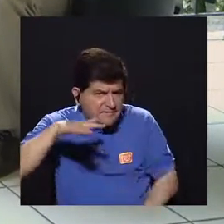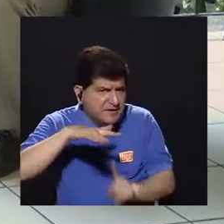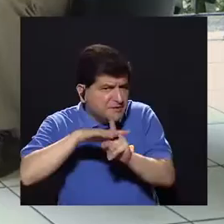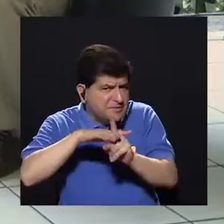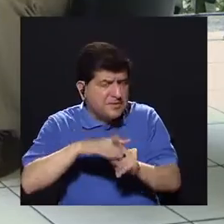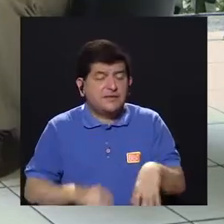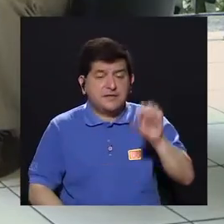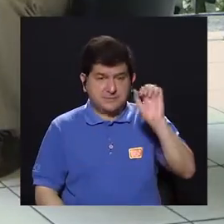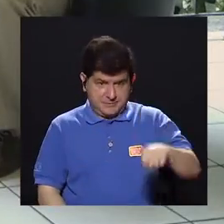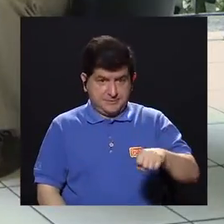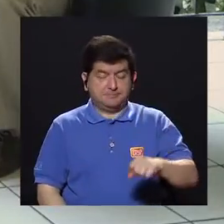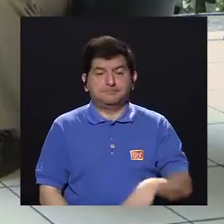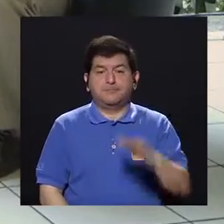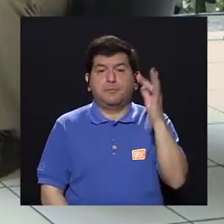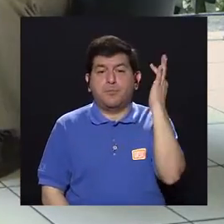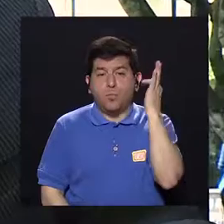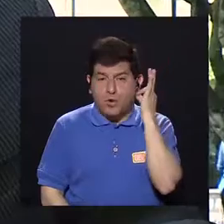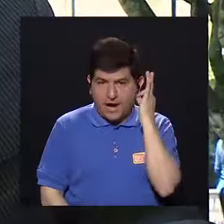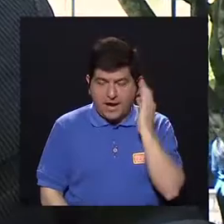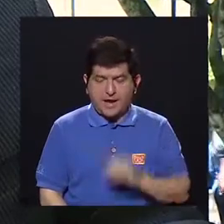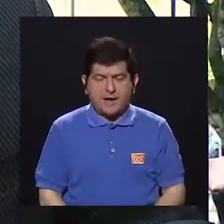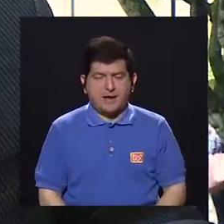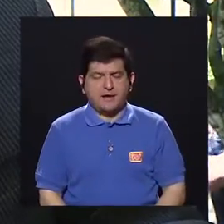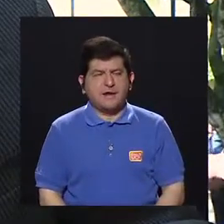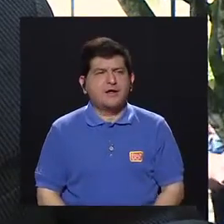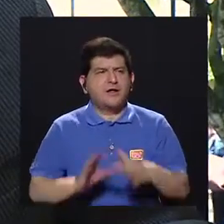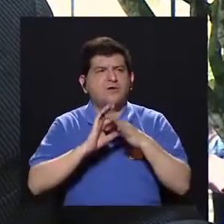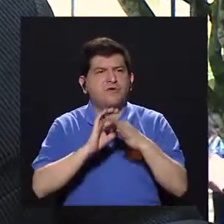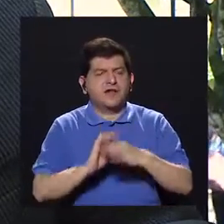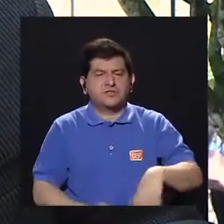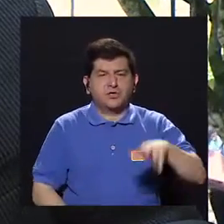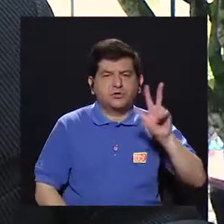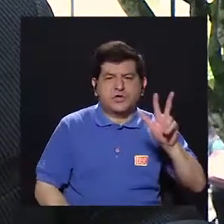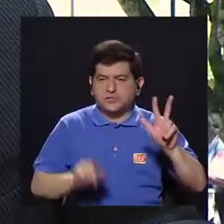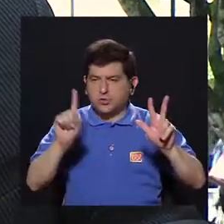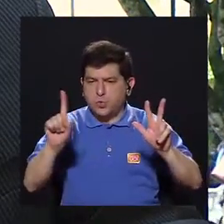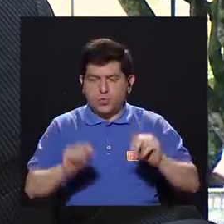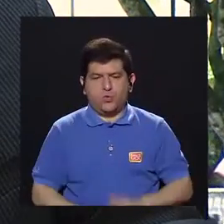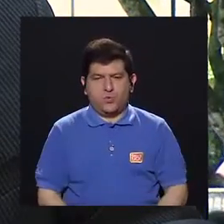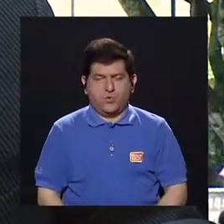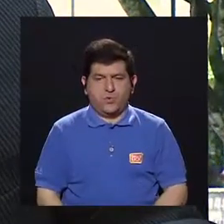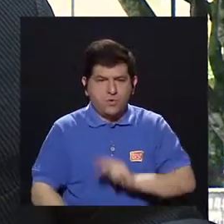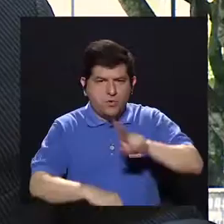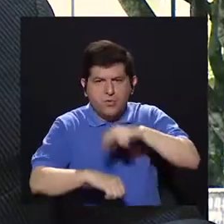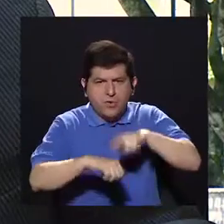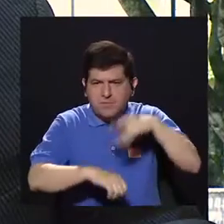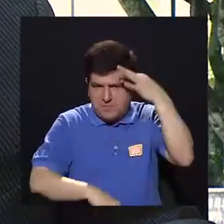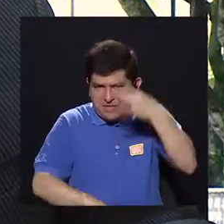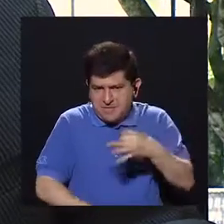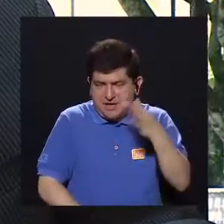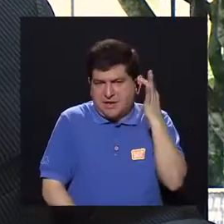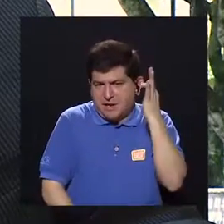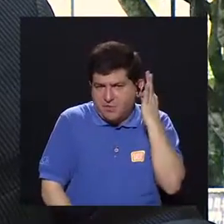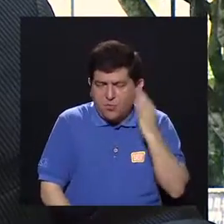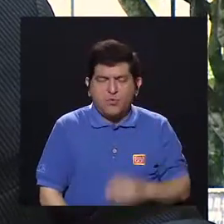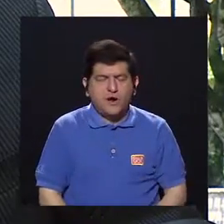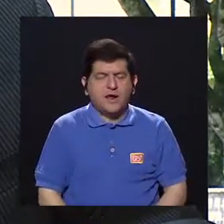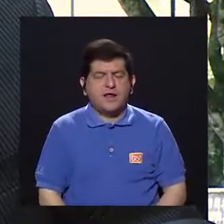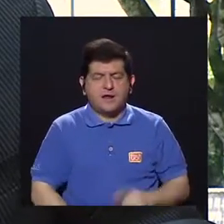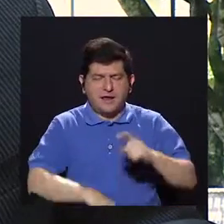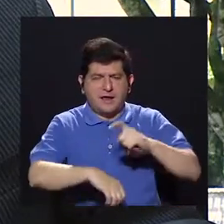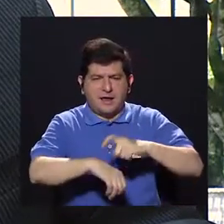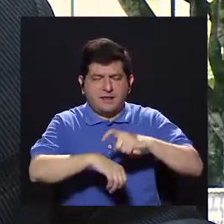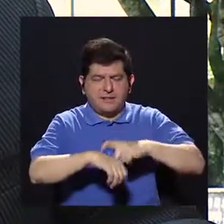se ha visto que las mujeres 3 a 1 en relación a los hombres, entonces se considera que las más propensas son las mujeres en